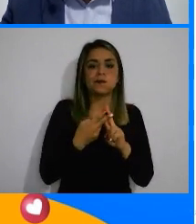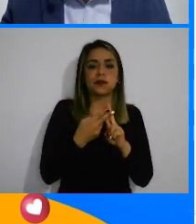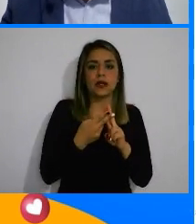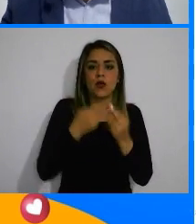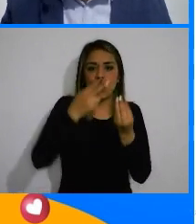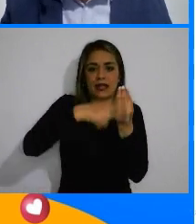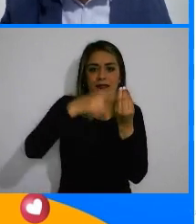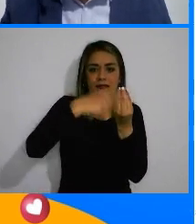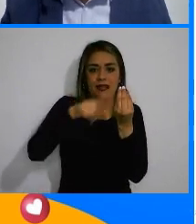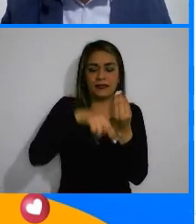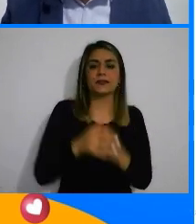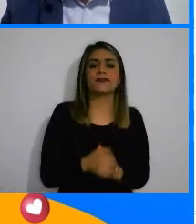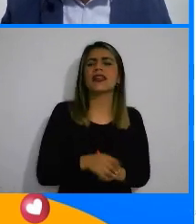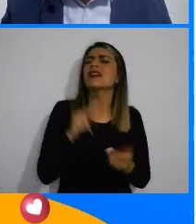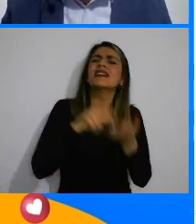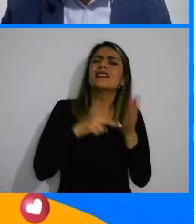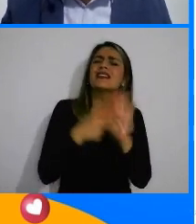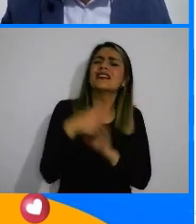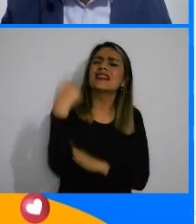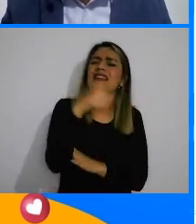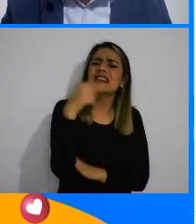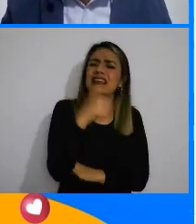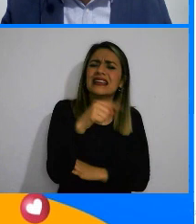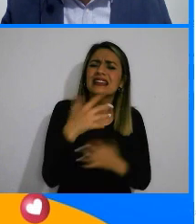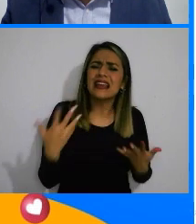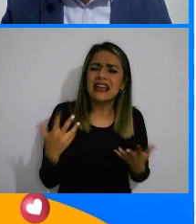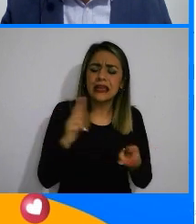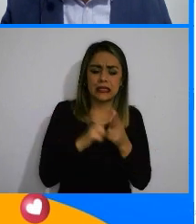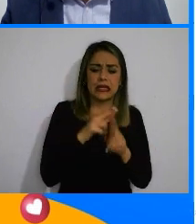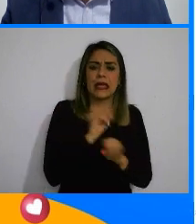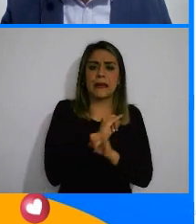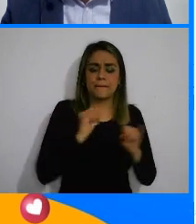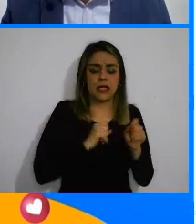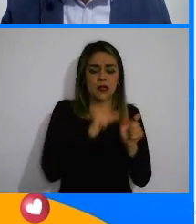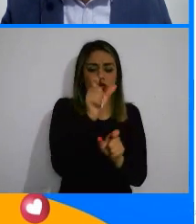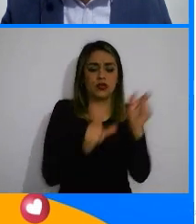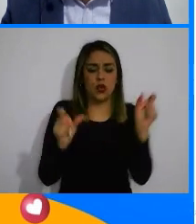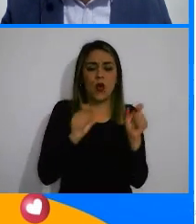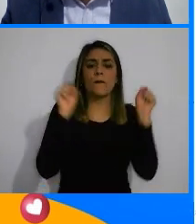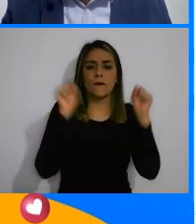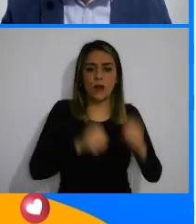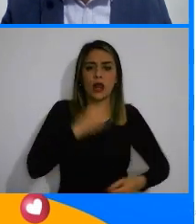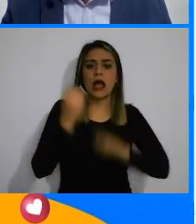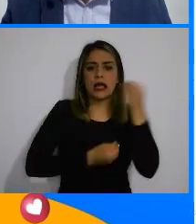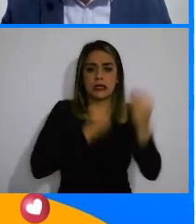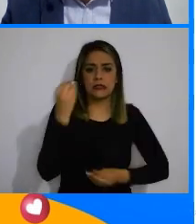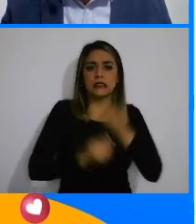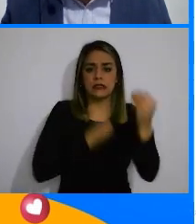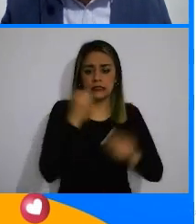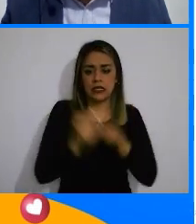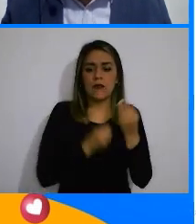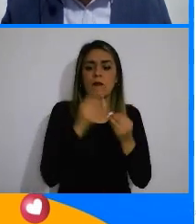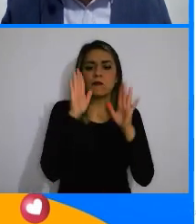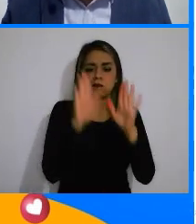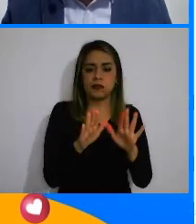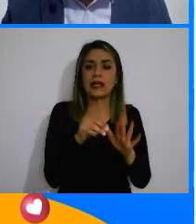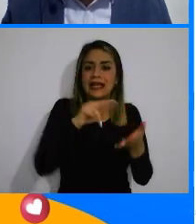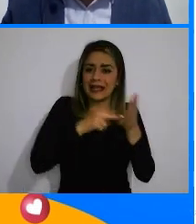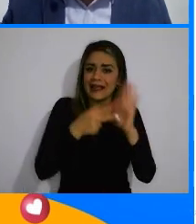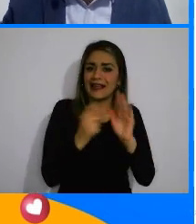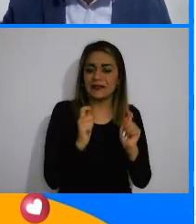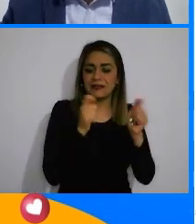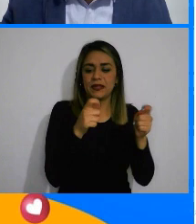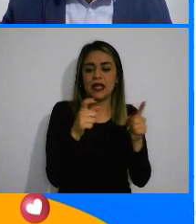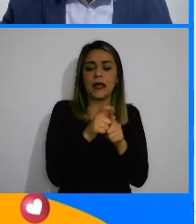especie. ¿Eso qué quiere decir? Pues que son individuos que se pueden reproducir, ¿sí? Eso es la definición